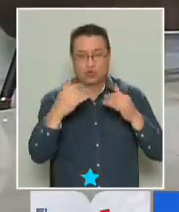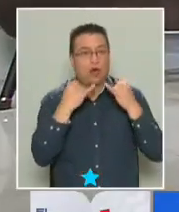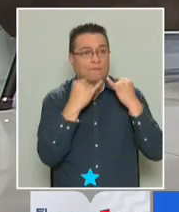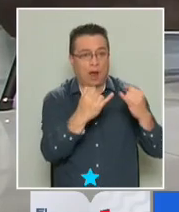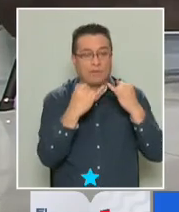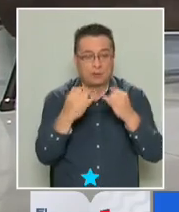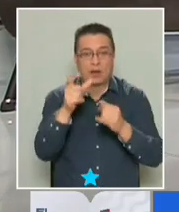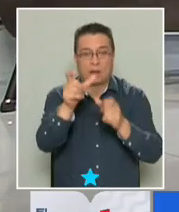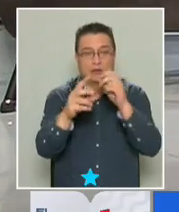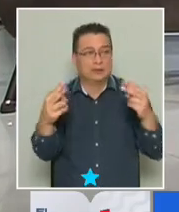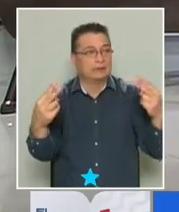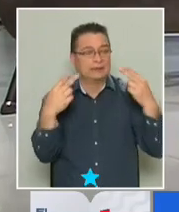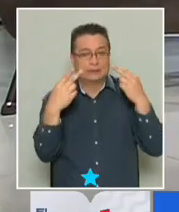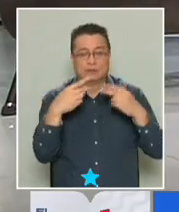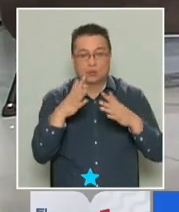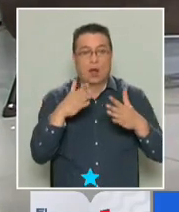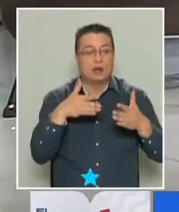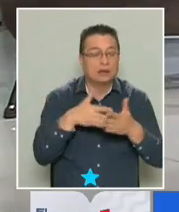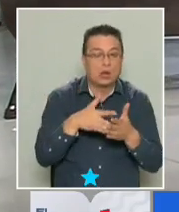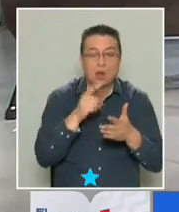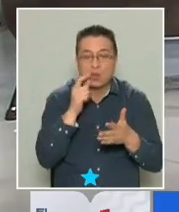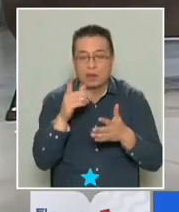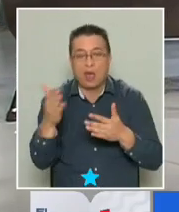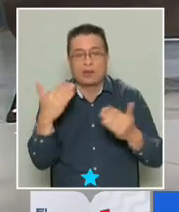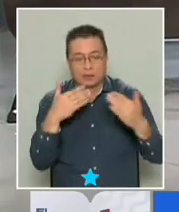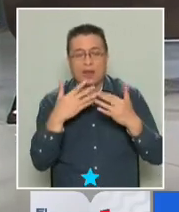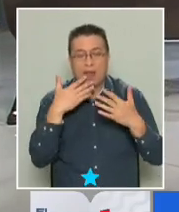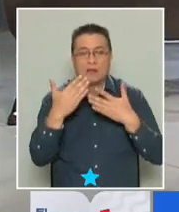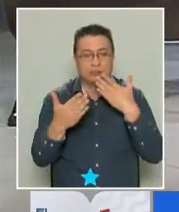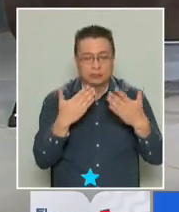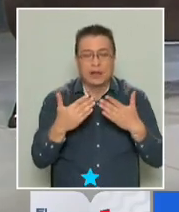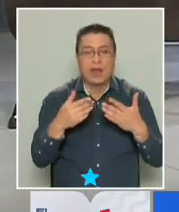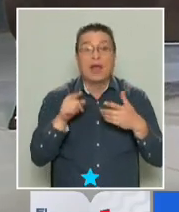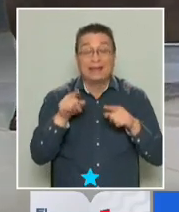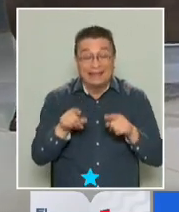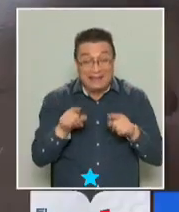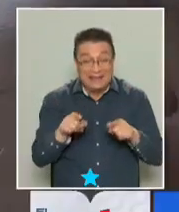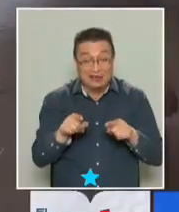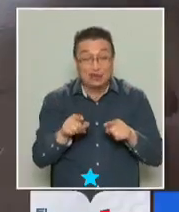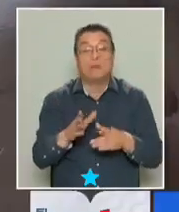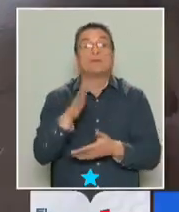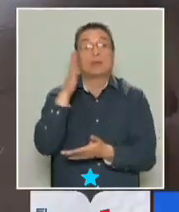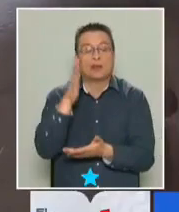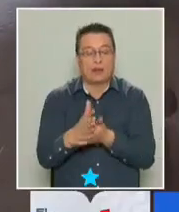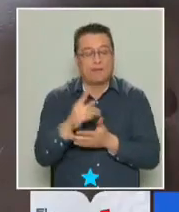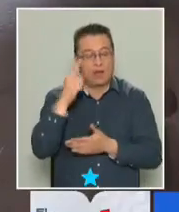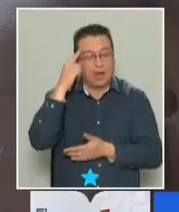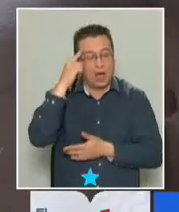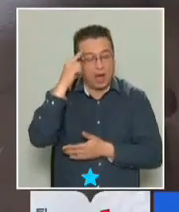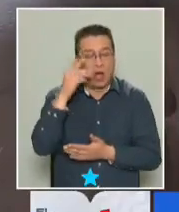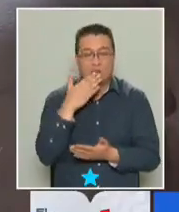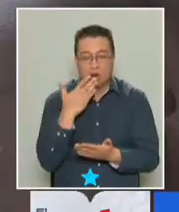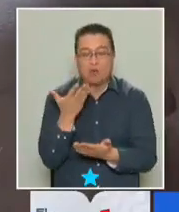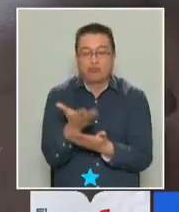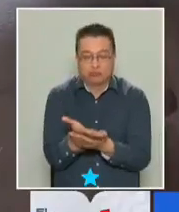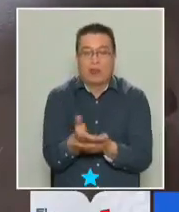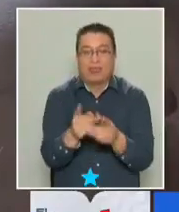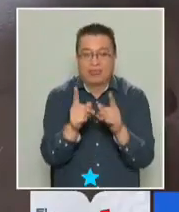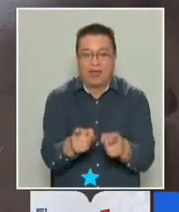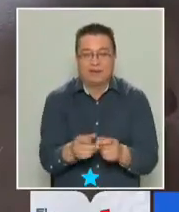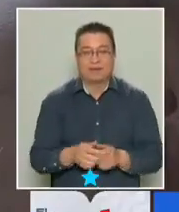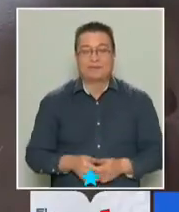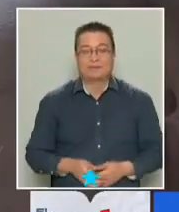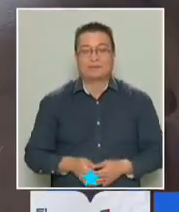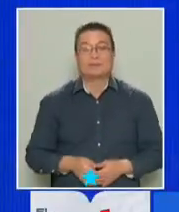televidentes del límite es verdad y nos invitas a hablar del límite y yo creo que eso hay que tenerlo como carta puesta sobre la mesa